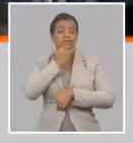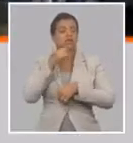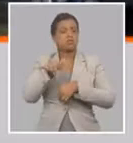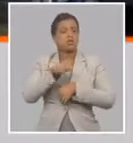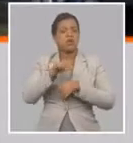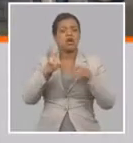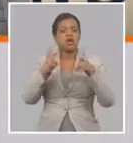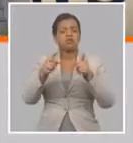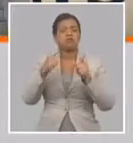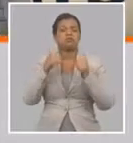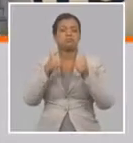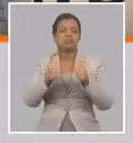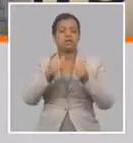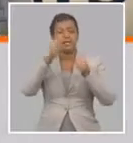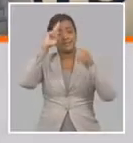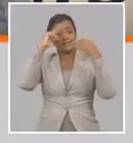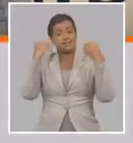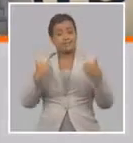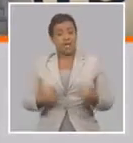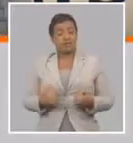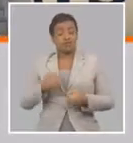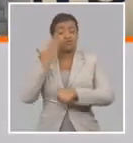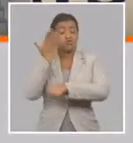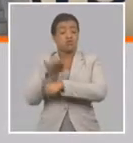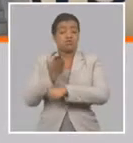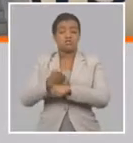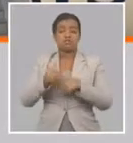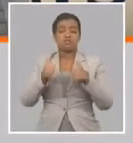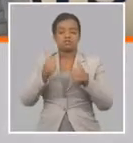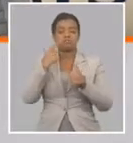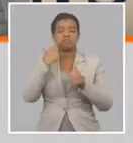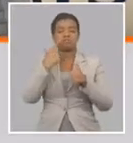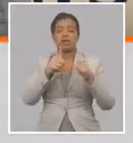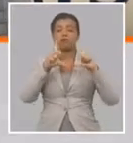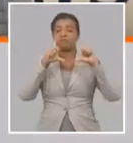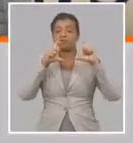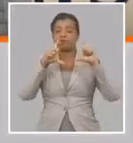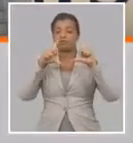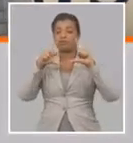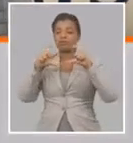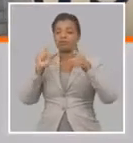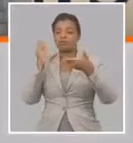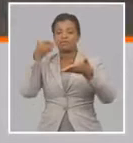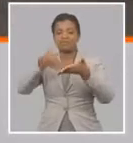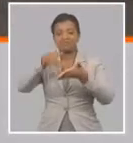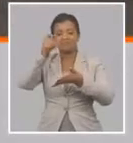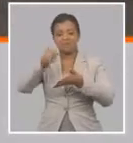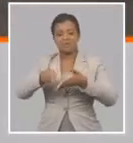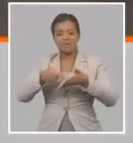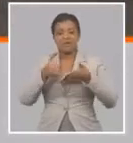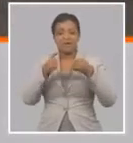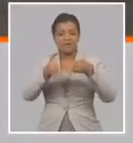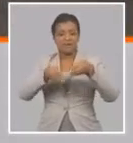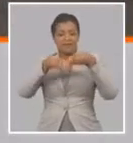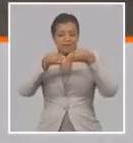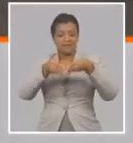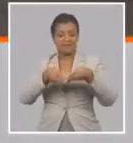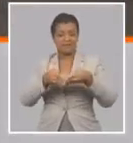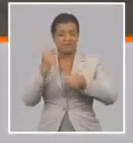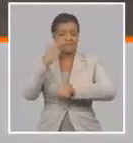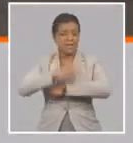en salud pública sobre todo por la demanda los médicas las imágenes el rescate el regreso de los pasajeros del crucero inglesa a su